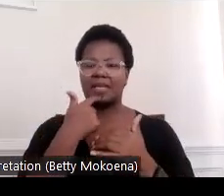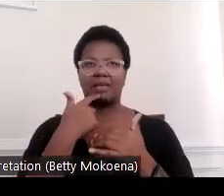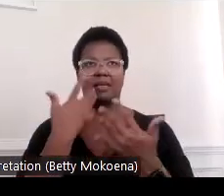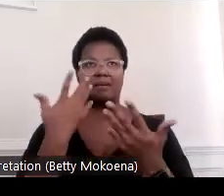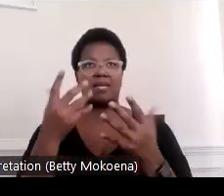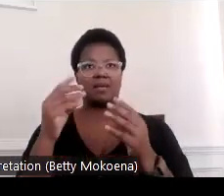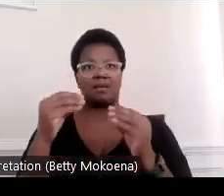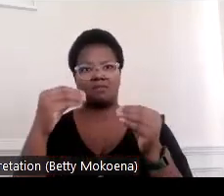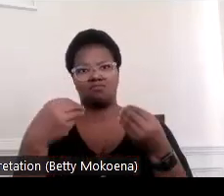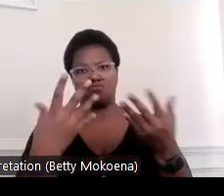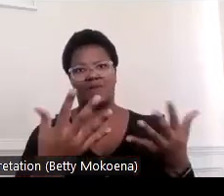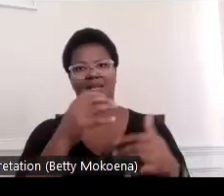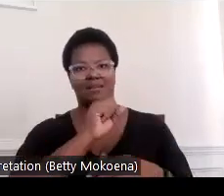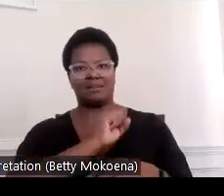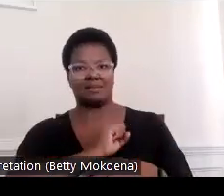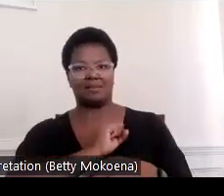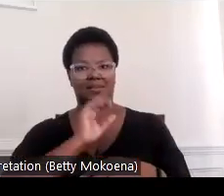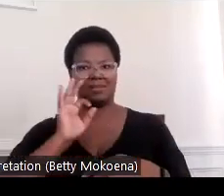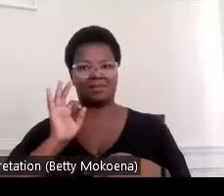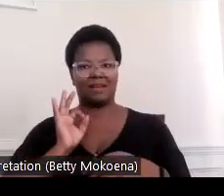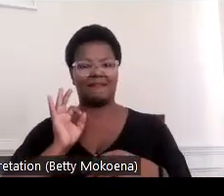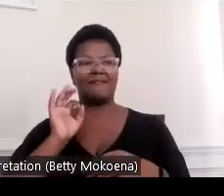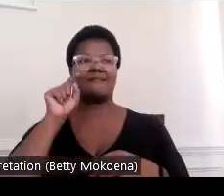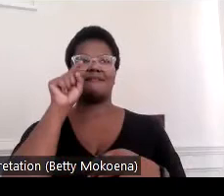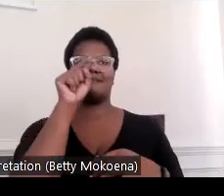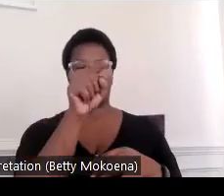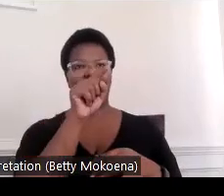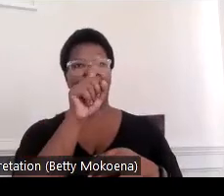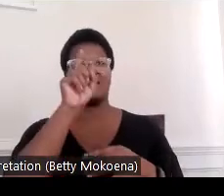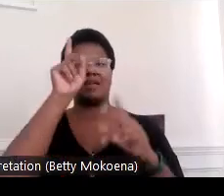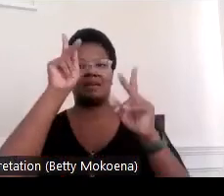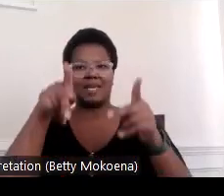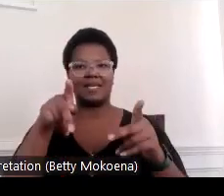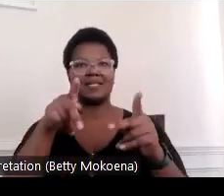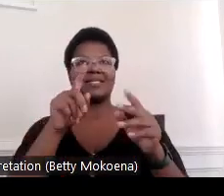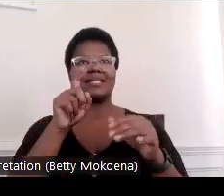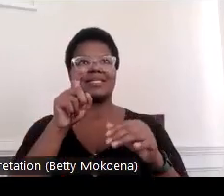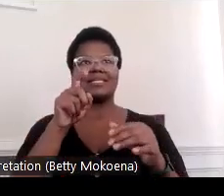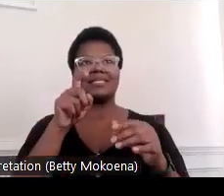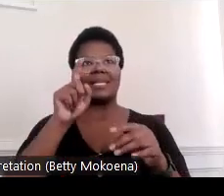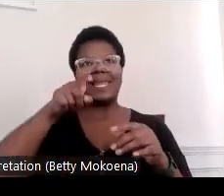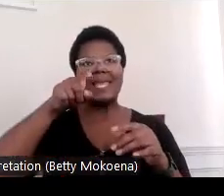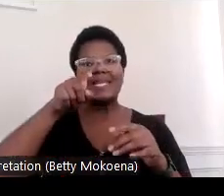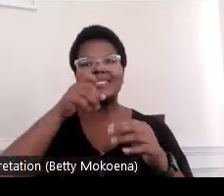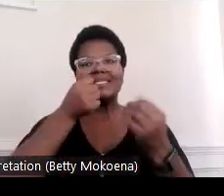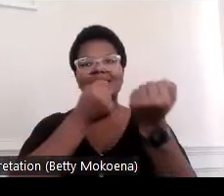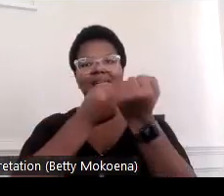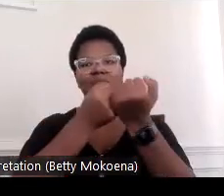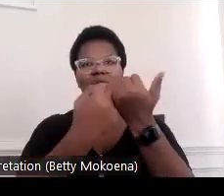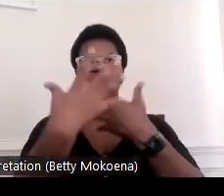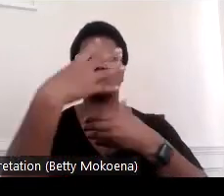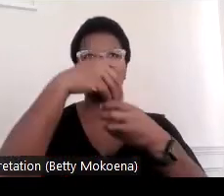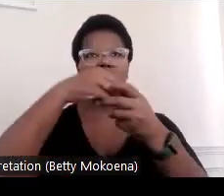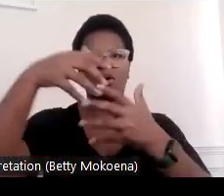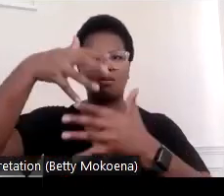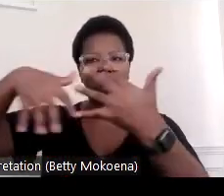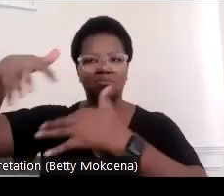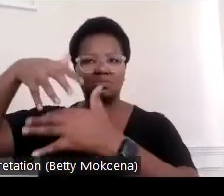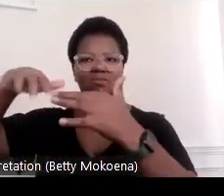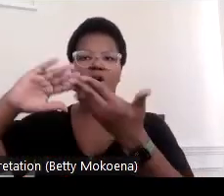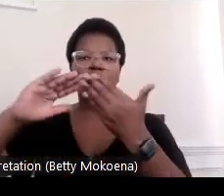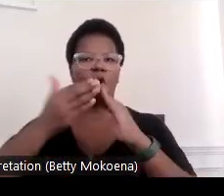Eso quiere decir que están prohibiendo a personal para que apoyes individuos si acaso él necesita él o ella necesitan